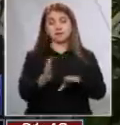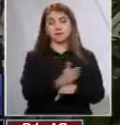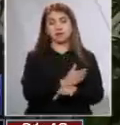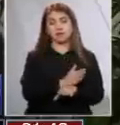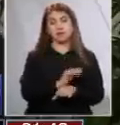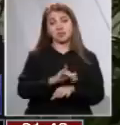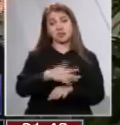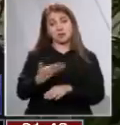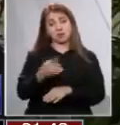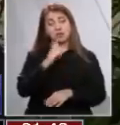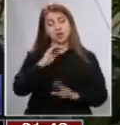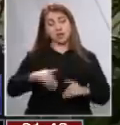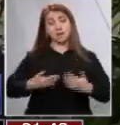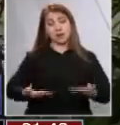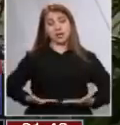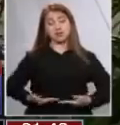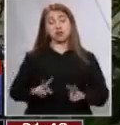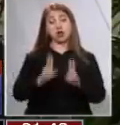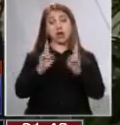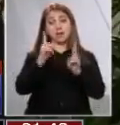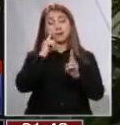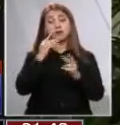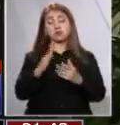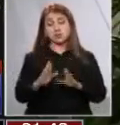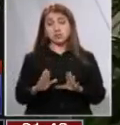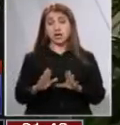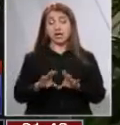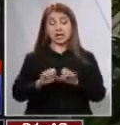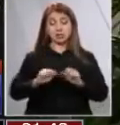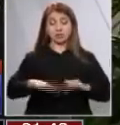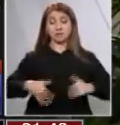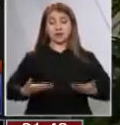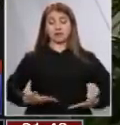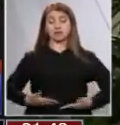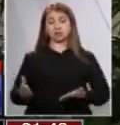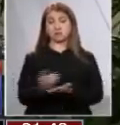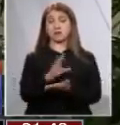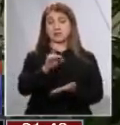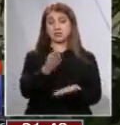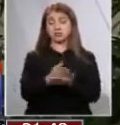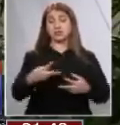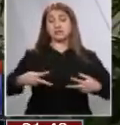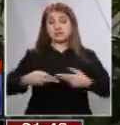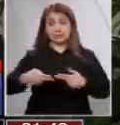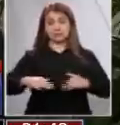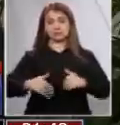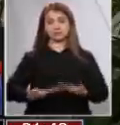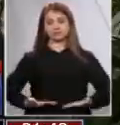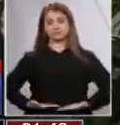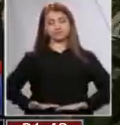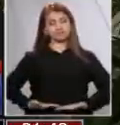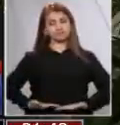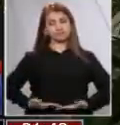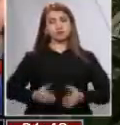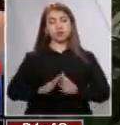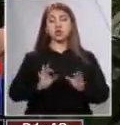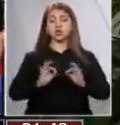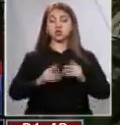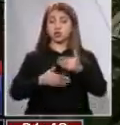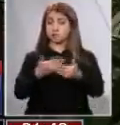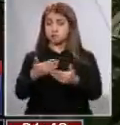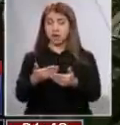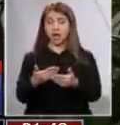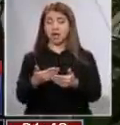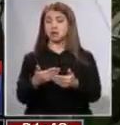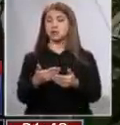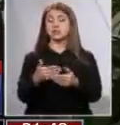de tener un embarazo. Ese sería el ideal. Pero ya ha llegado el embarazo y tomar una decisión de interrumpir un embarazo que ha sido normal, que ha